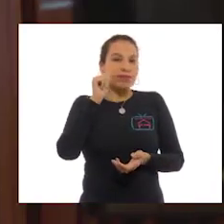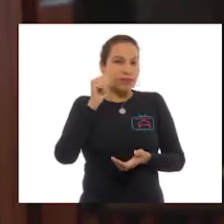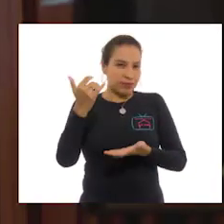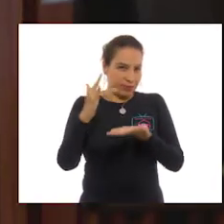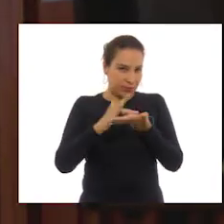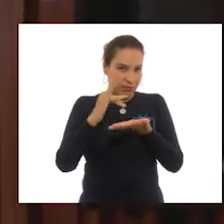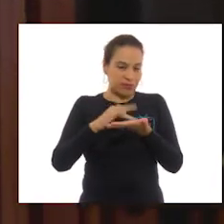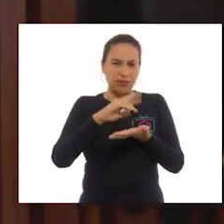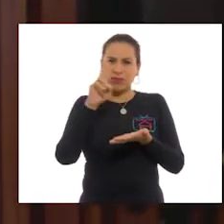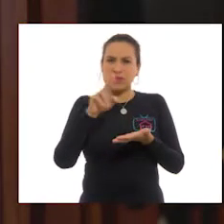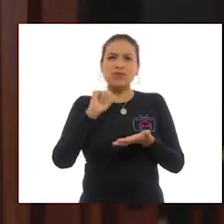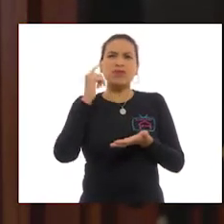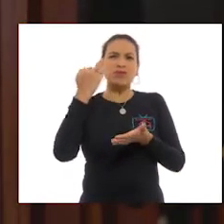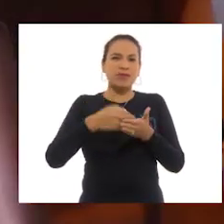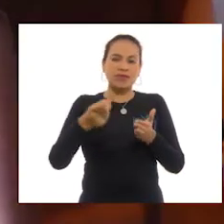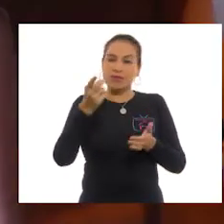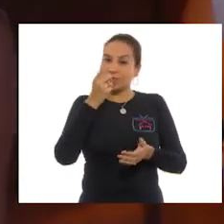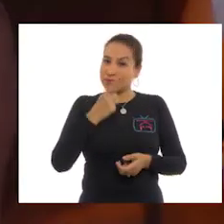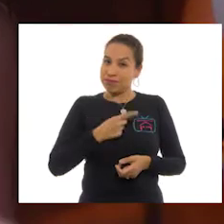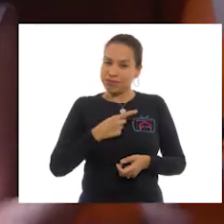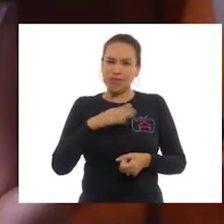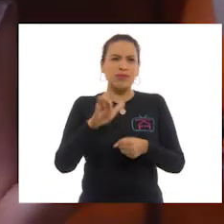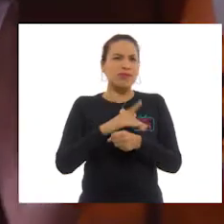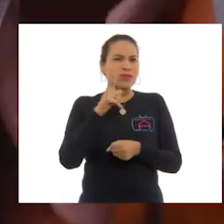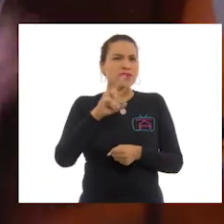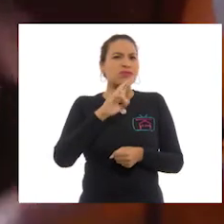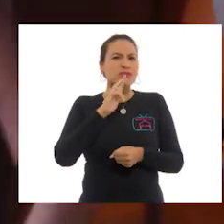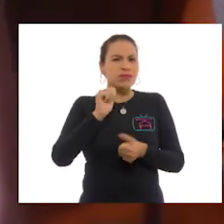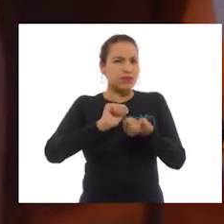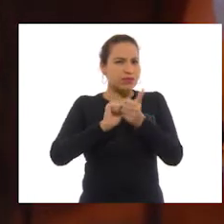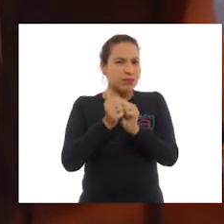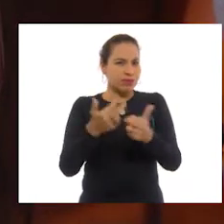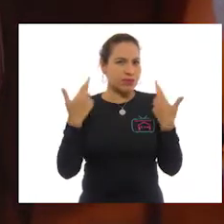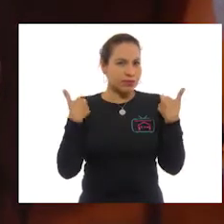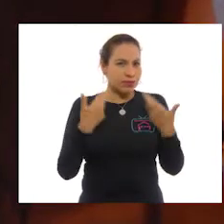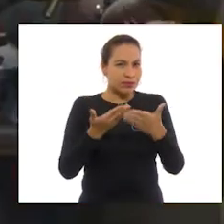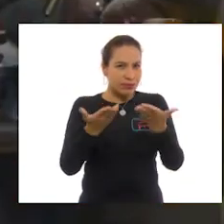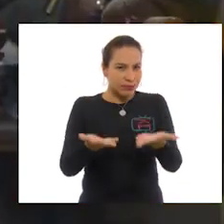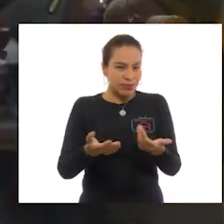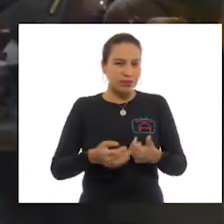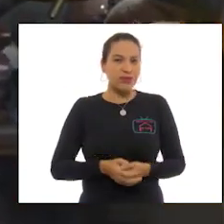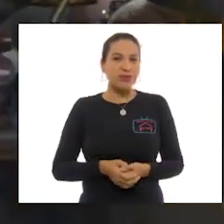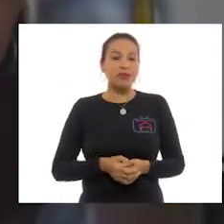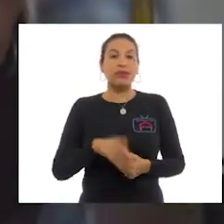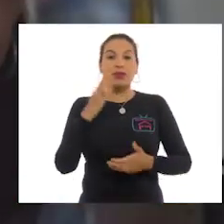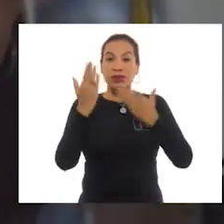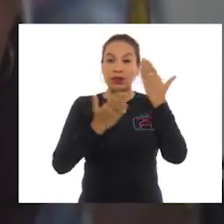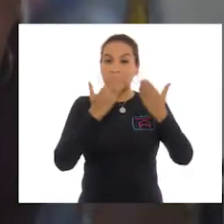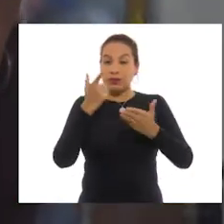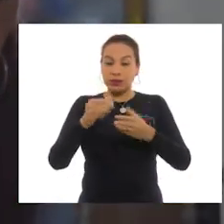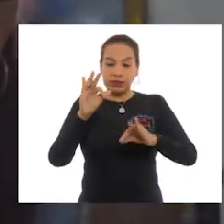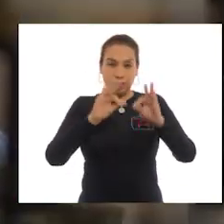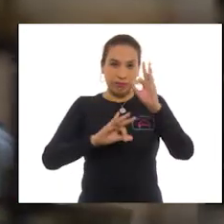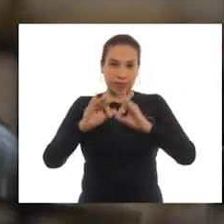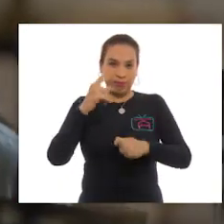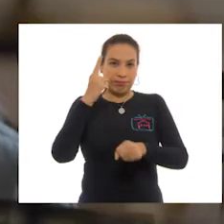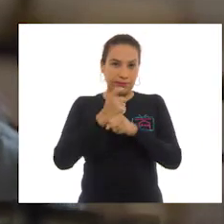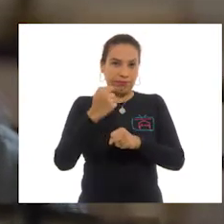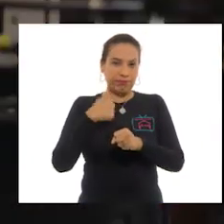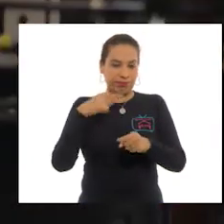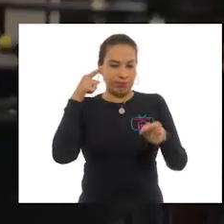apoyaban, nunca faltó quien me dijera: ¿por qué mejor no te conviertes en maestra? Estudiar física fue mi primer